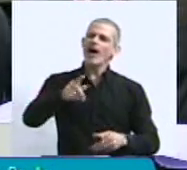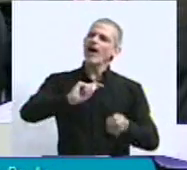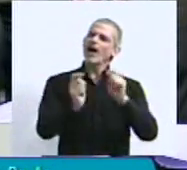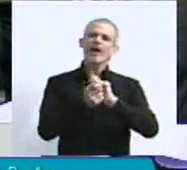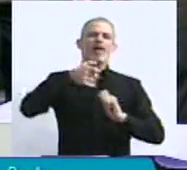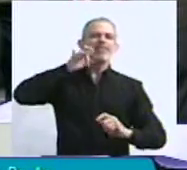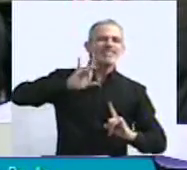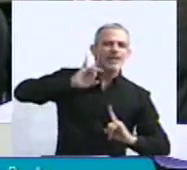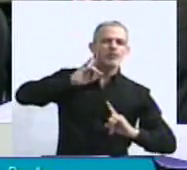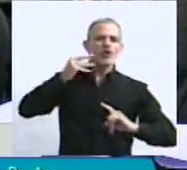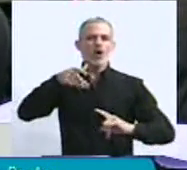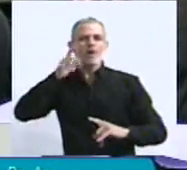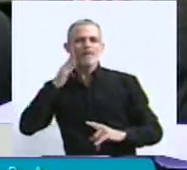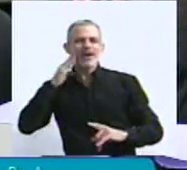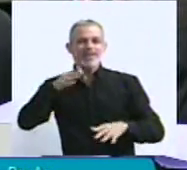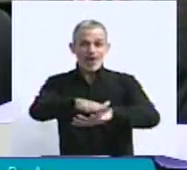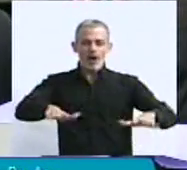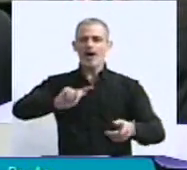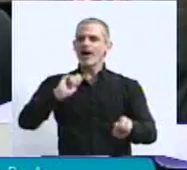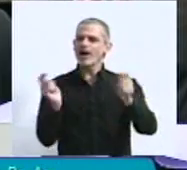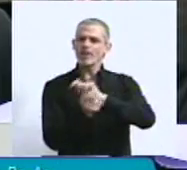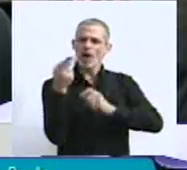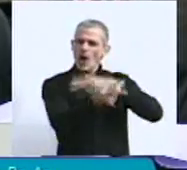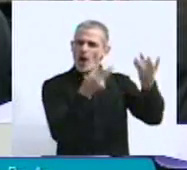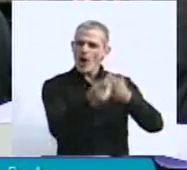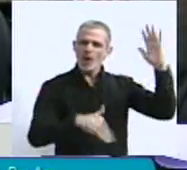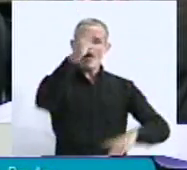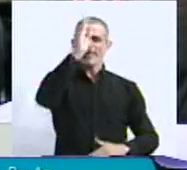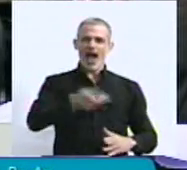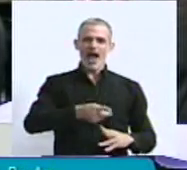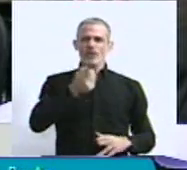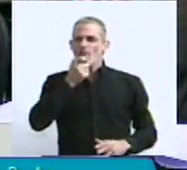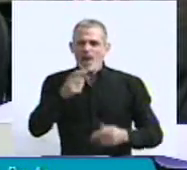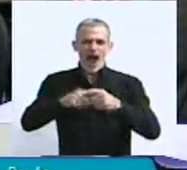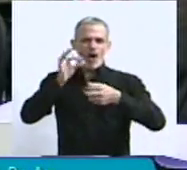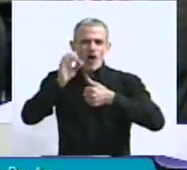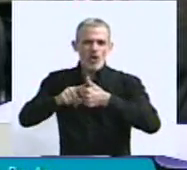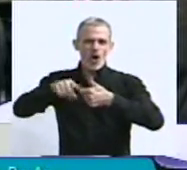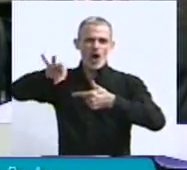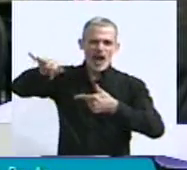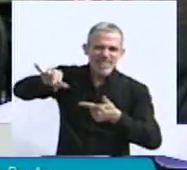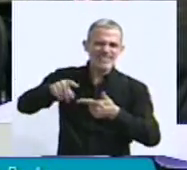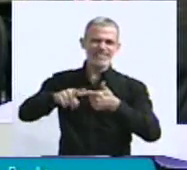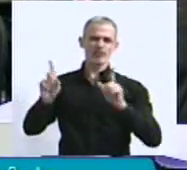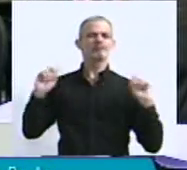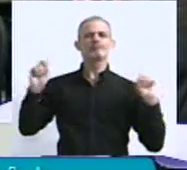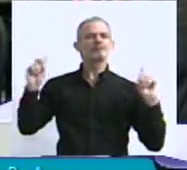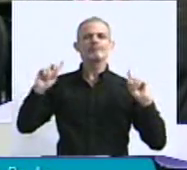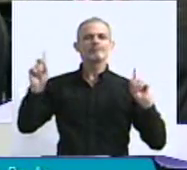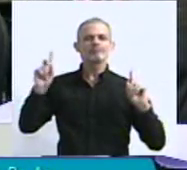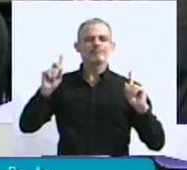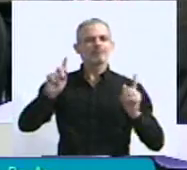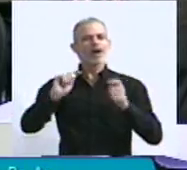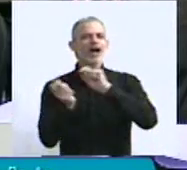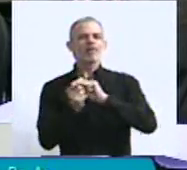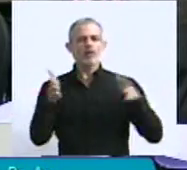desayuno y la merienda de muchos chicos. No fue el Paco, no fue el juego, hemos escuchado esa afirmación, sino